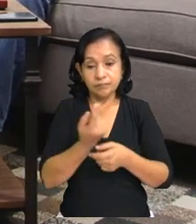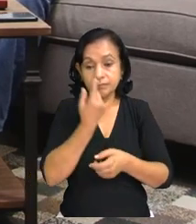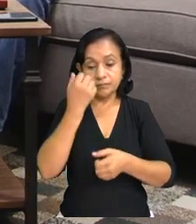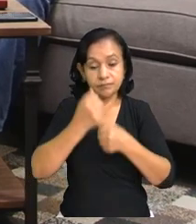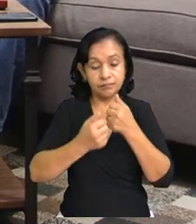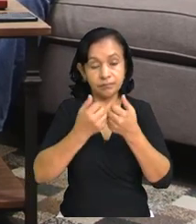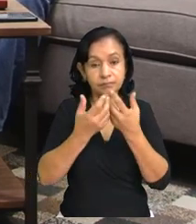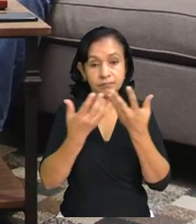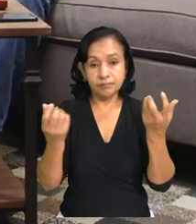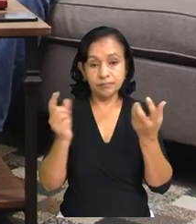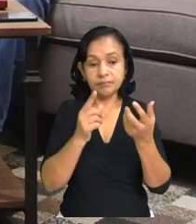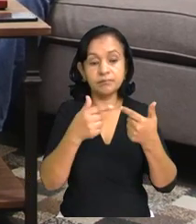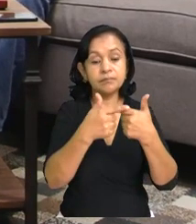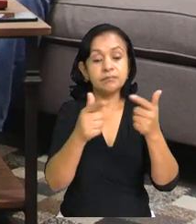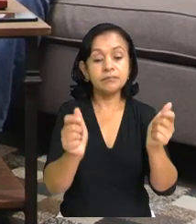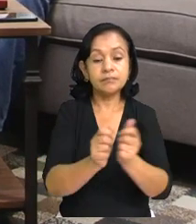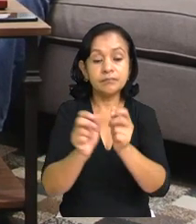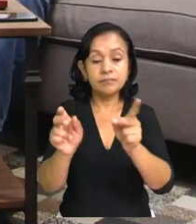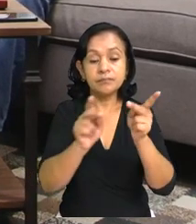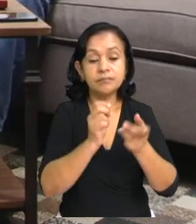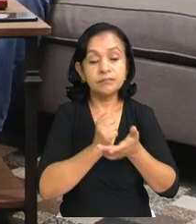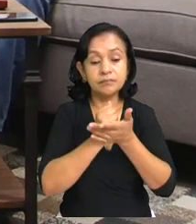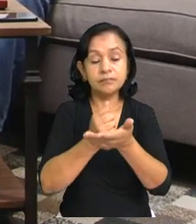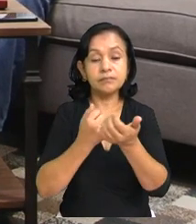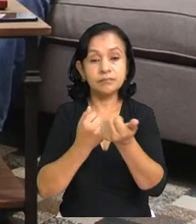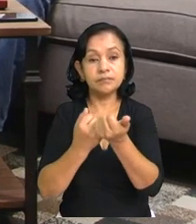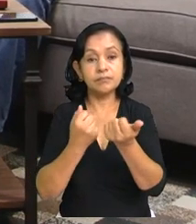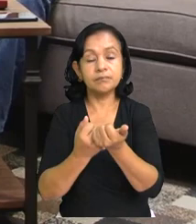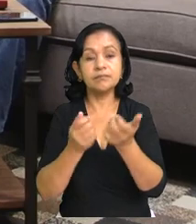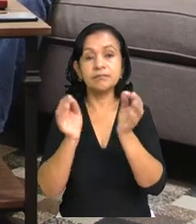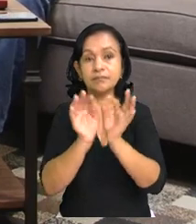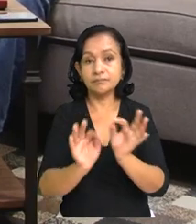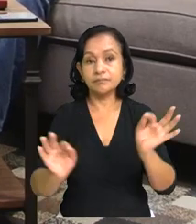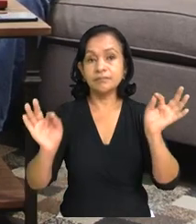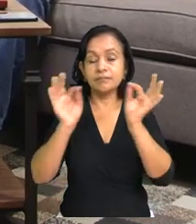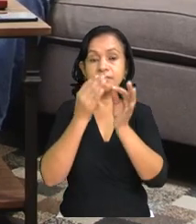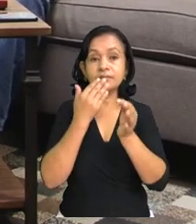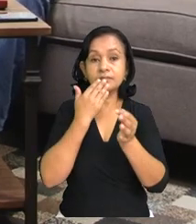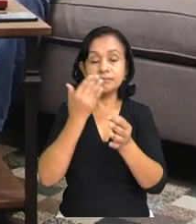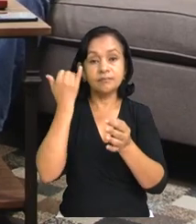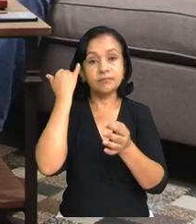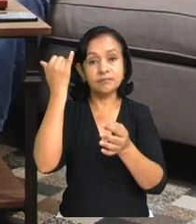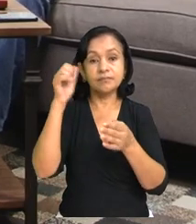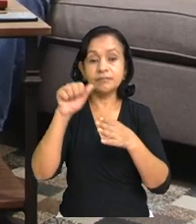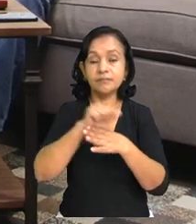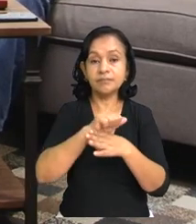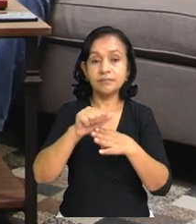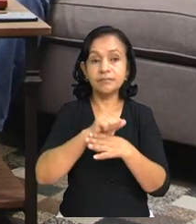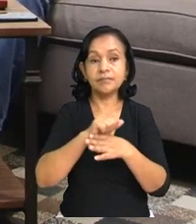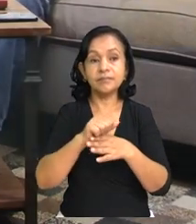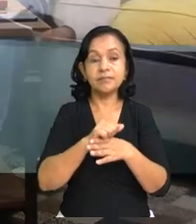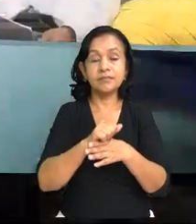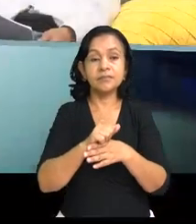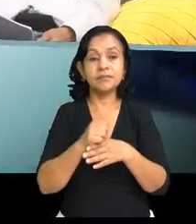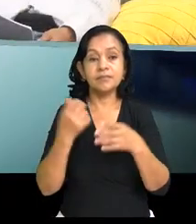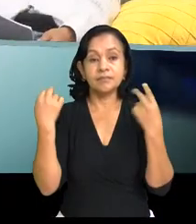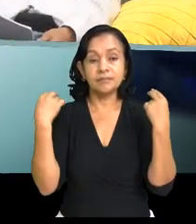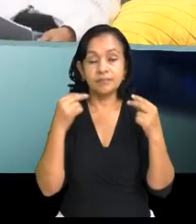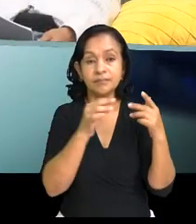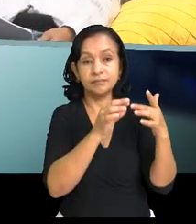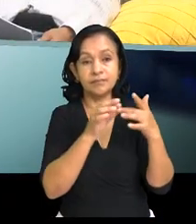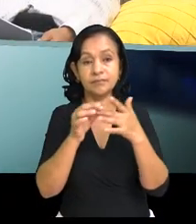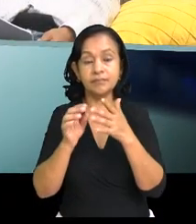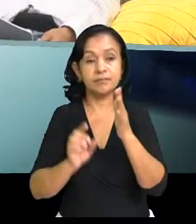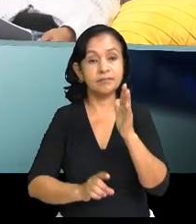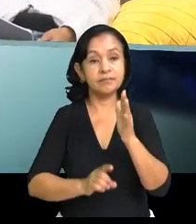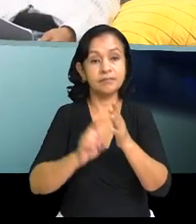las soluciones en conjunto con la población. Qué interesante, y una nueva perspectiva, ¿no?, del ejercicio profesional y el desarrollo